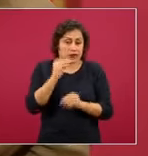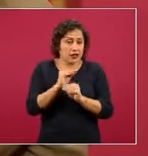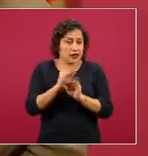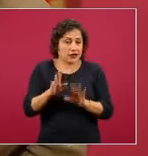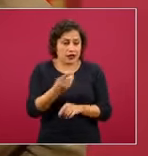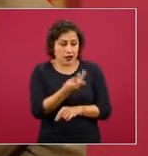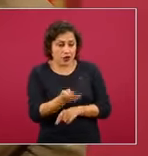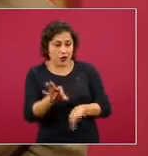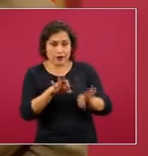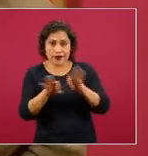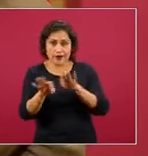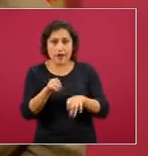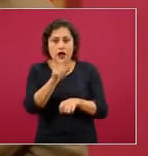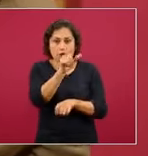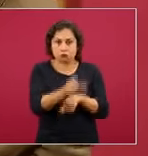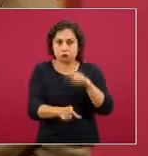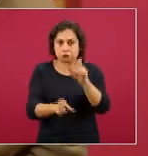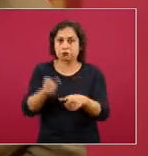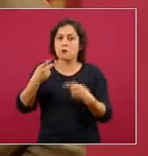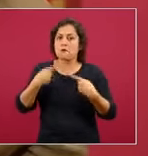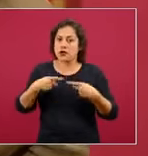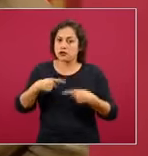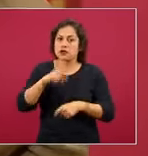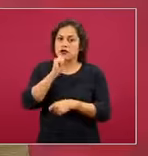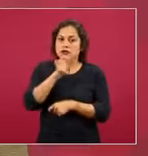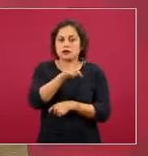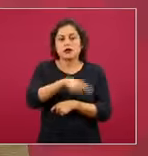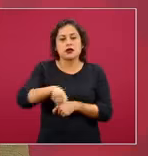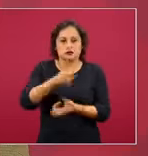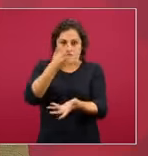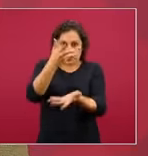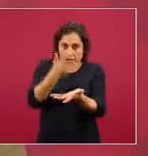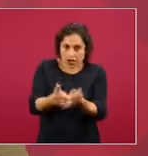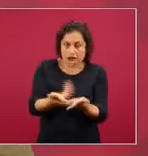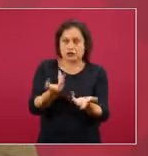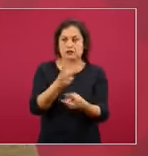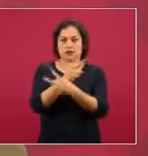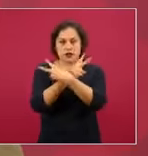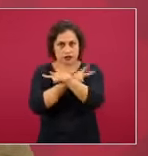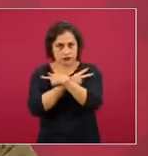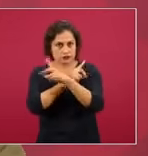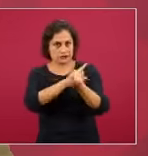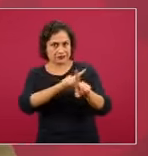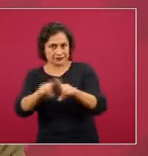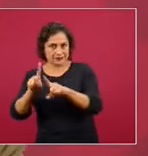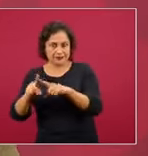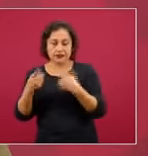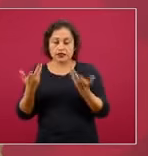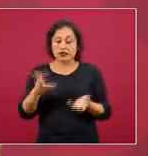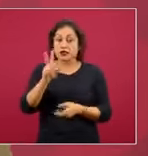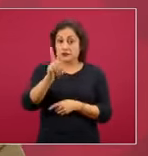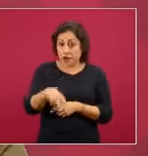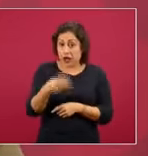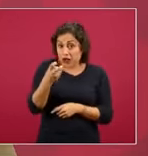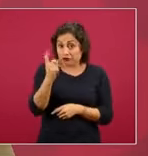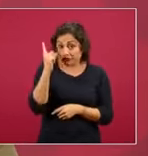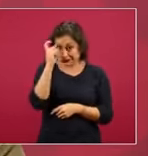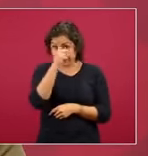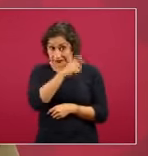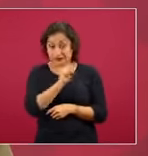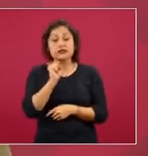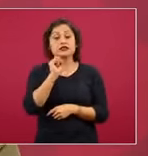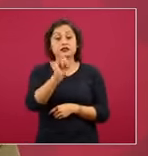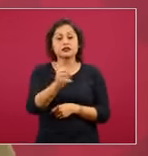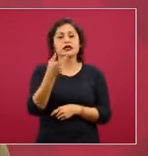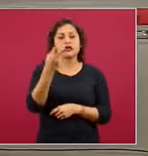necesitan descansar, necesitan tomar sus días de asueto y pues aunque esto pues dificulta un poco, pero sí tenemos un gran pool